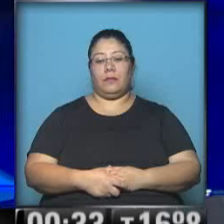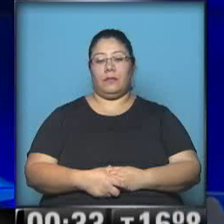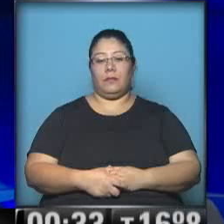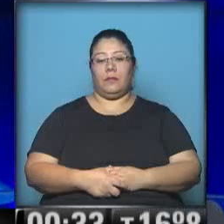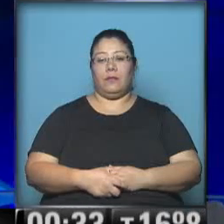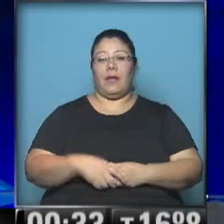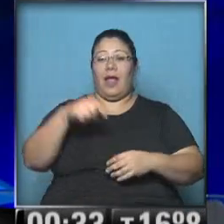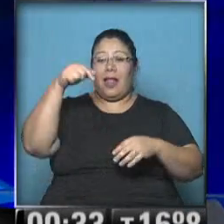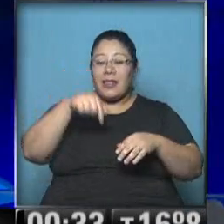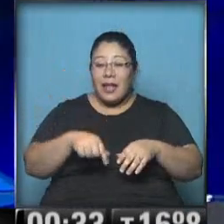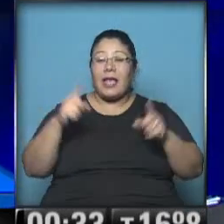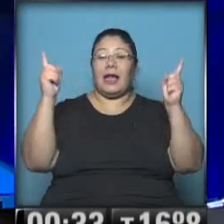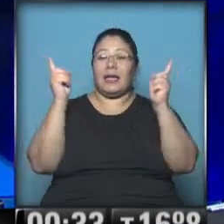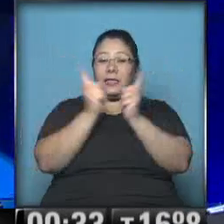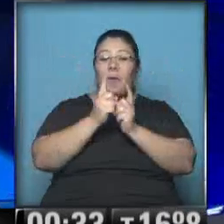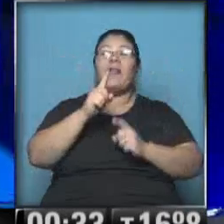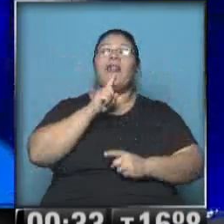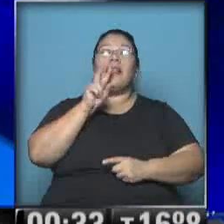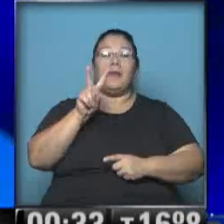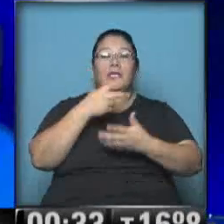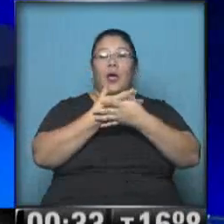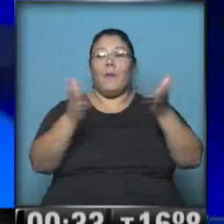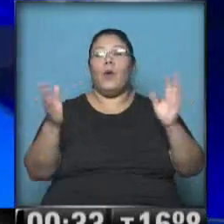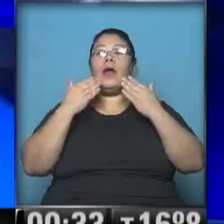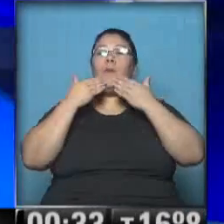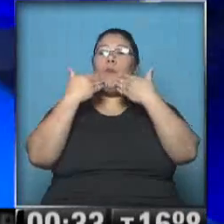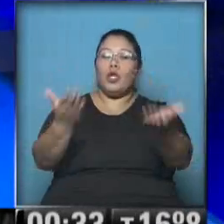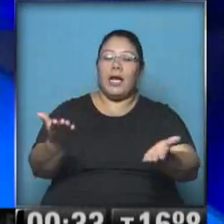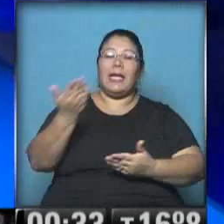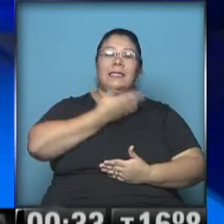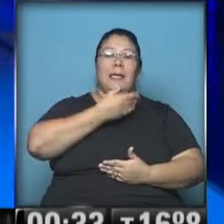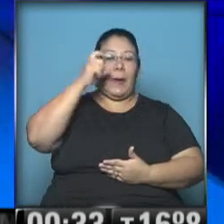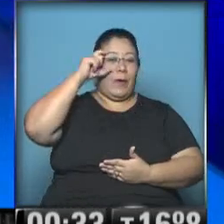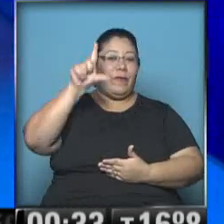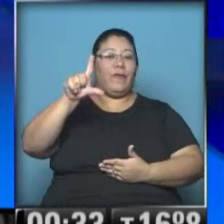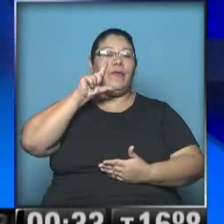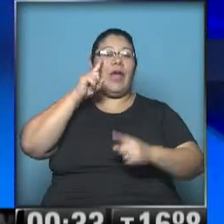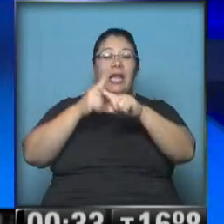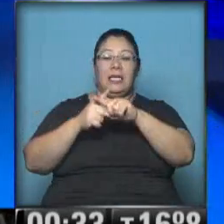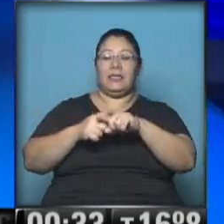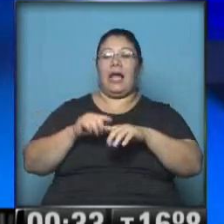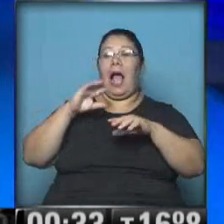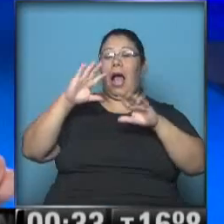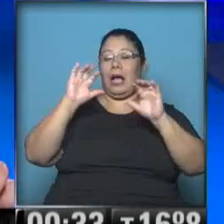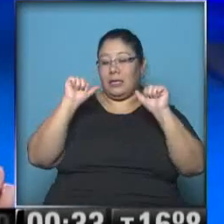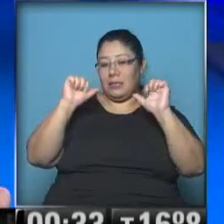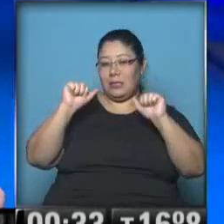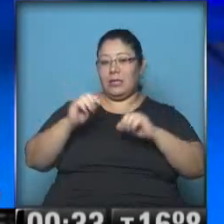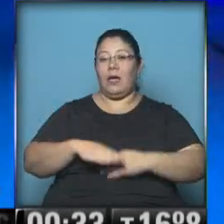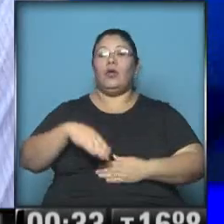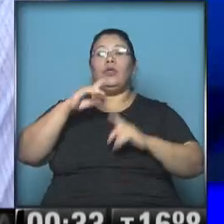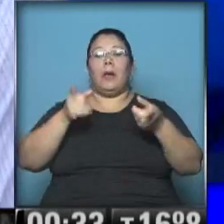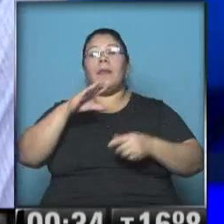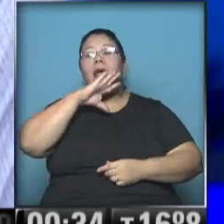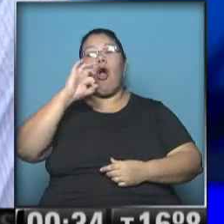Hasta aquí el resumen de noticias de la televisión pública. Muchas gracias, Félix Taylor. Un gusto, Pablo, hasta mañana. Un placer, gracias, José Nathanson.